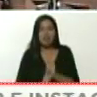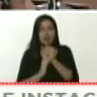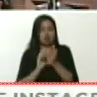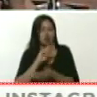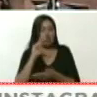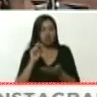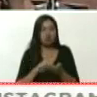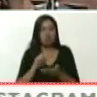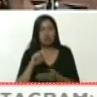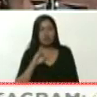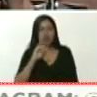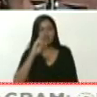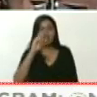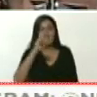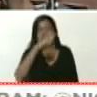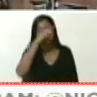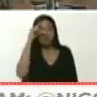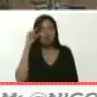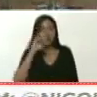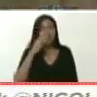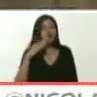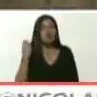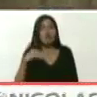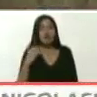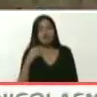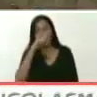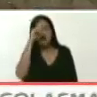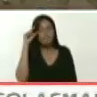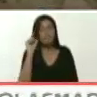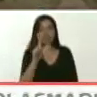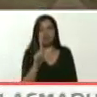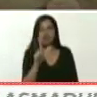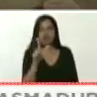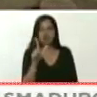de la JPSUV, no pueden fallar. No es cualquier cosa que le he dado.